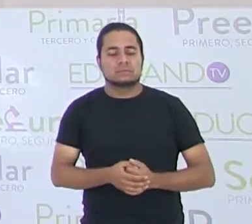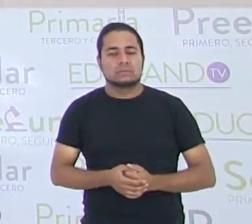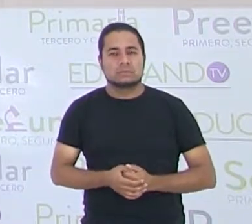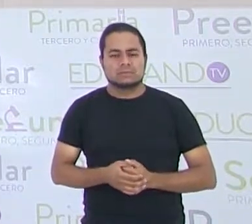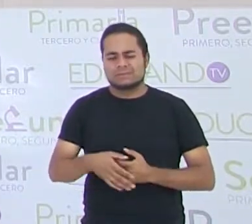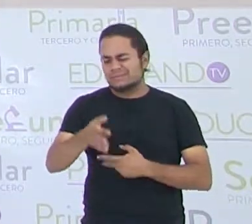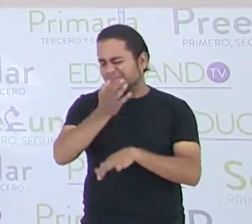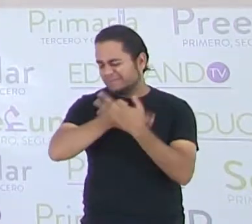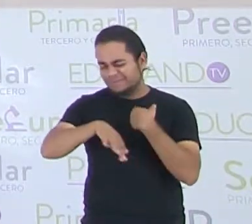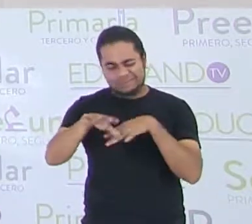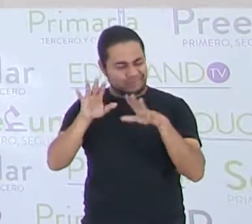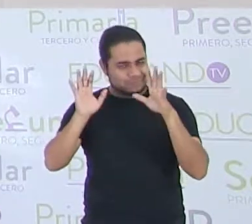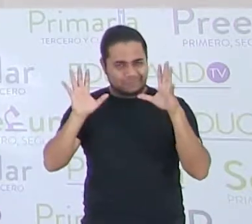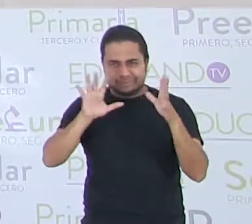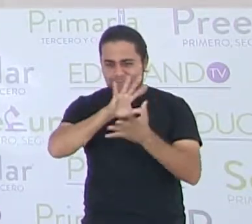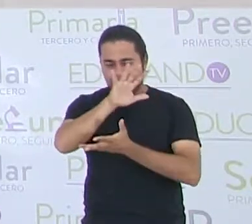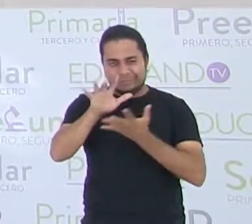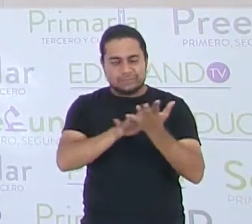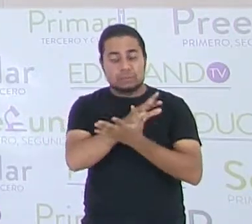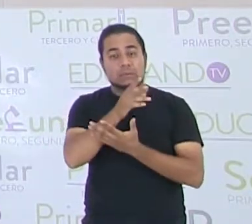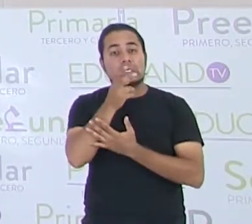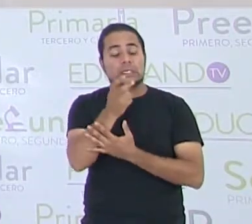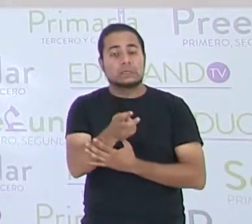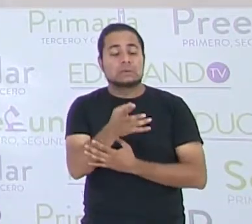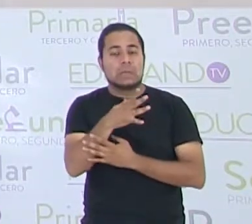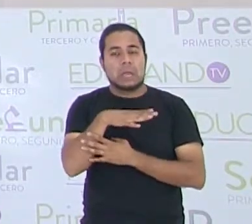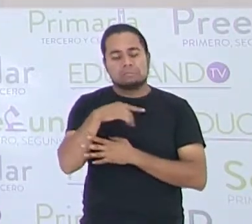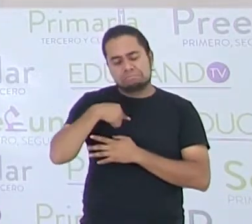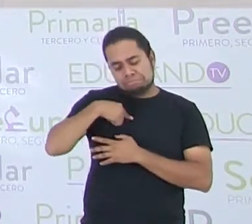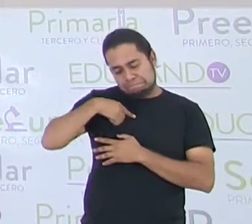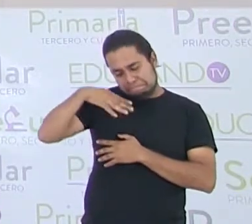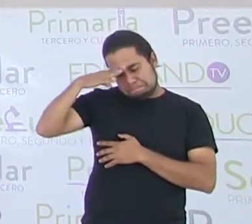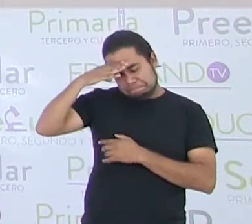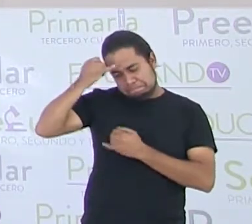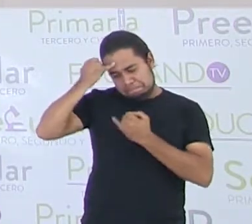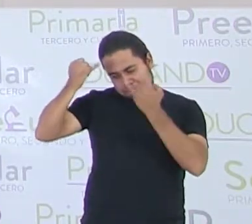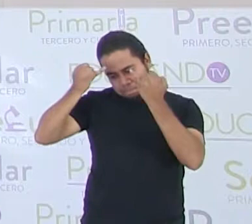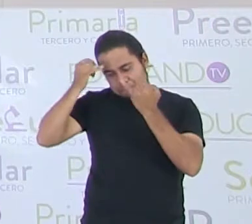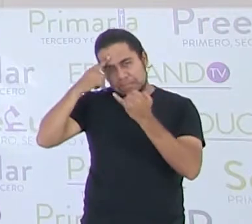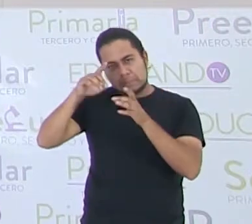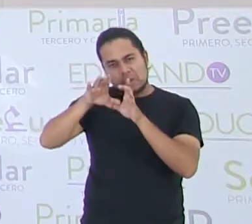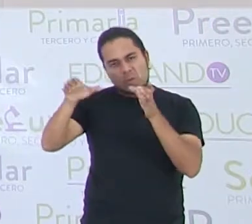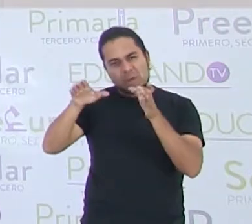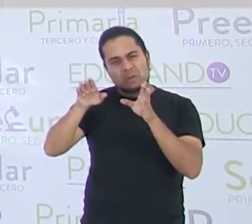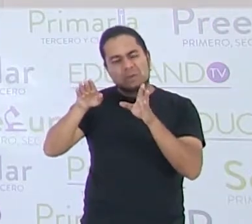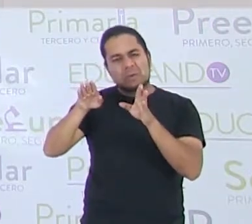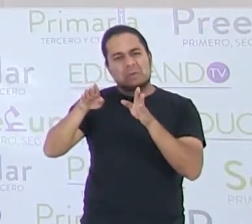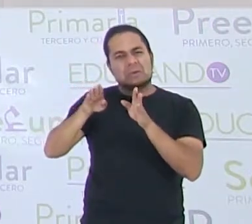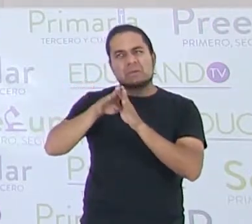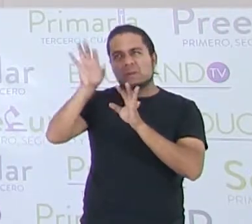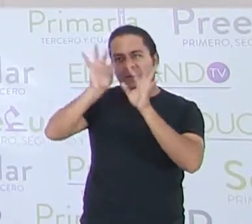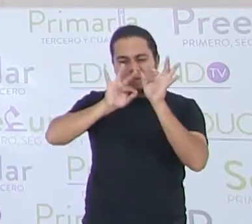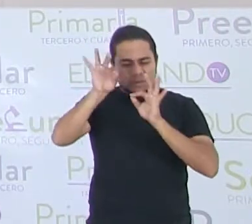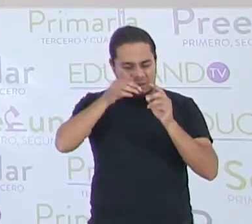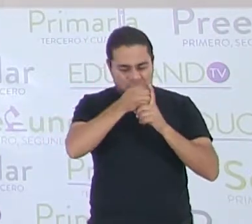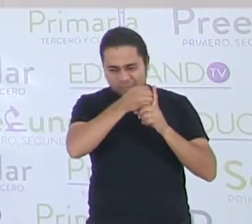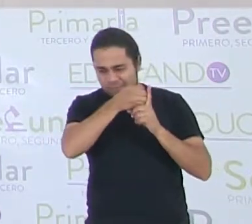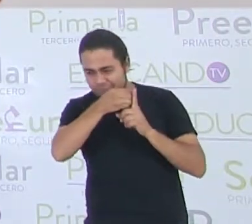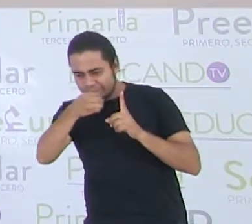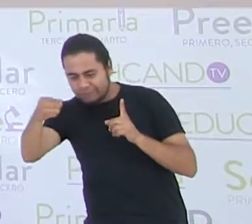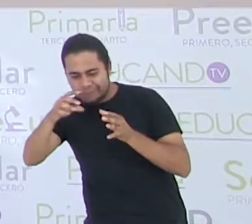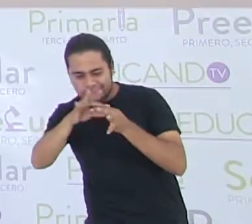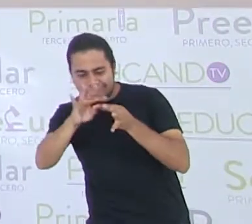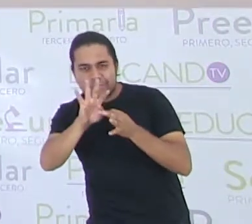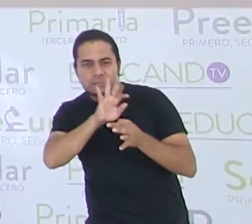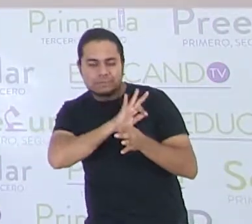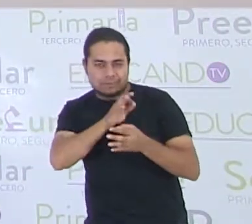De todo. Esas son ideas generadoras para mi cuento, o sea, ideas que me van a generar